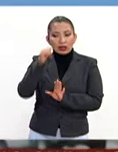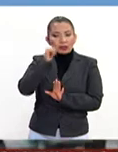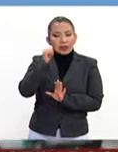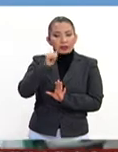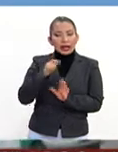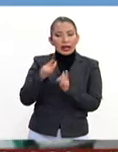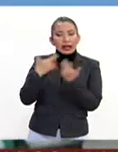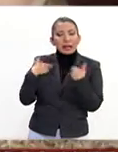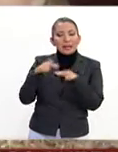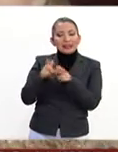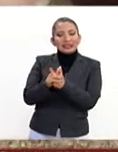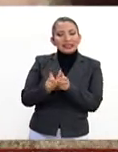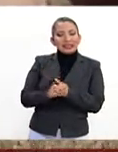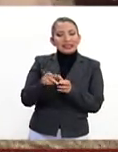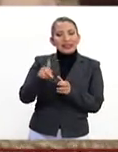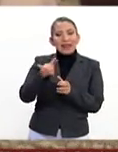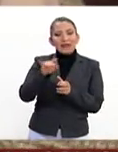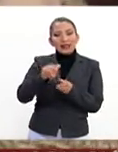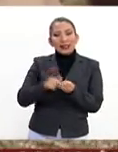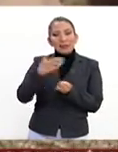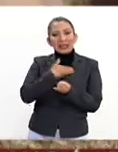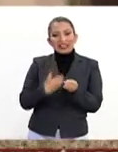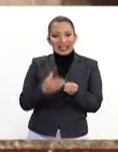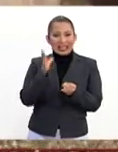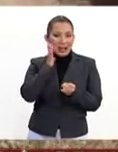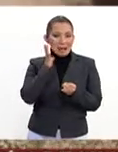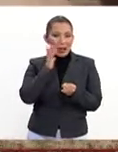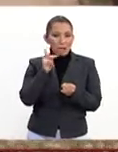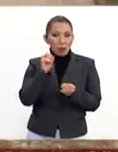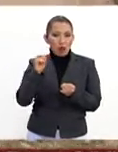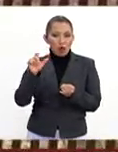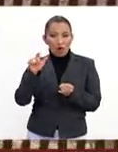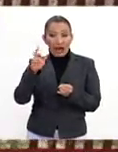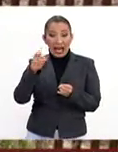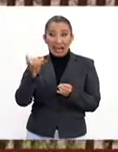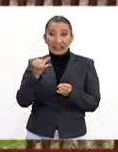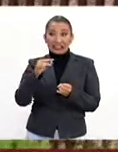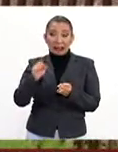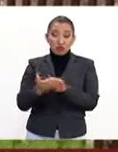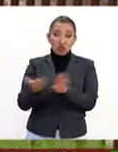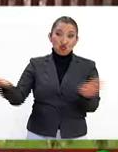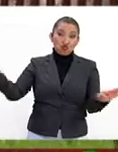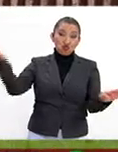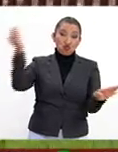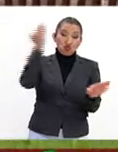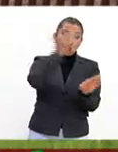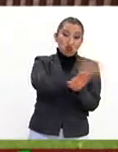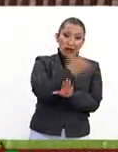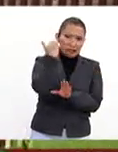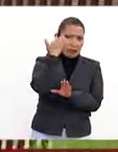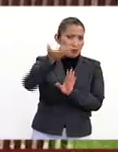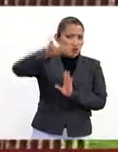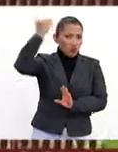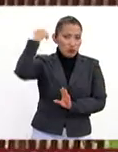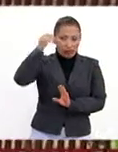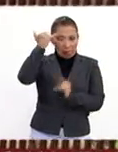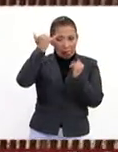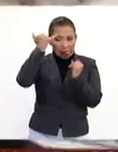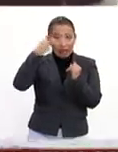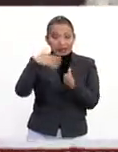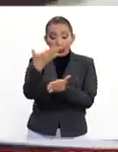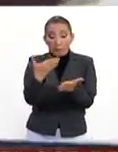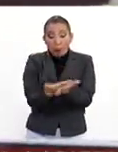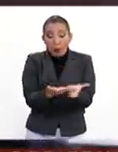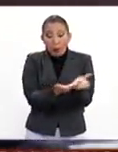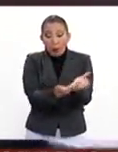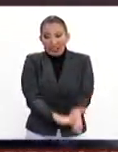los representantes Kevin Brady y el presidente de la Cámara, Paul Ryan, desde antes incluso que ganara Donald Trump, es una